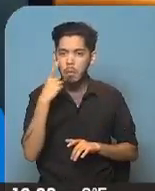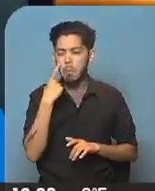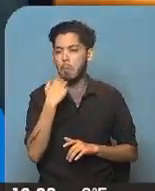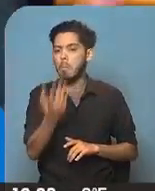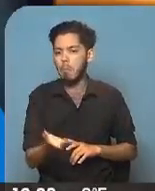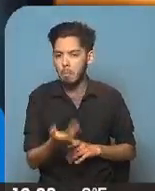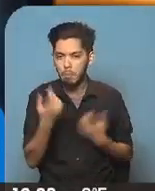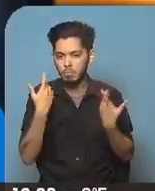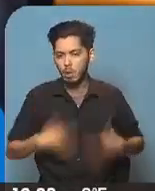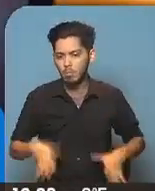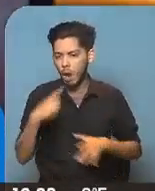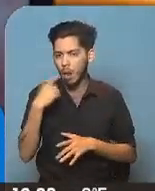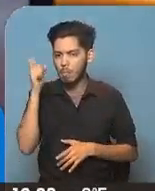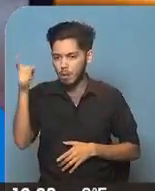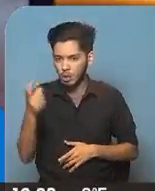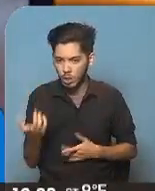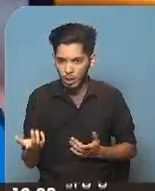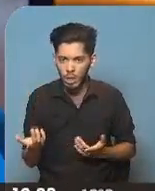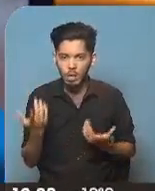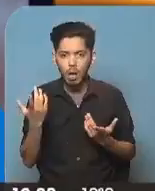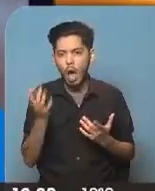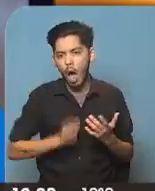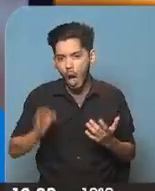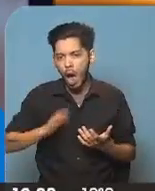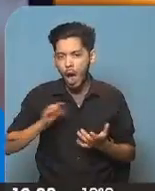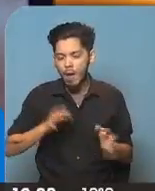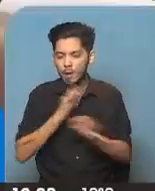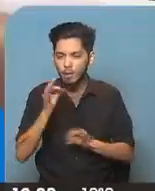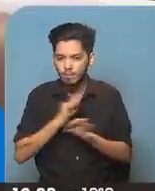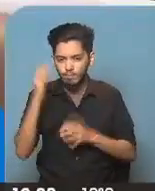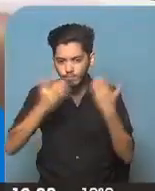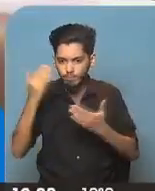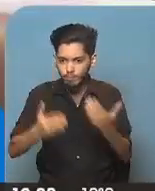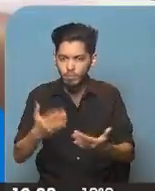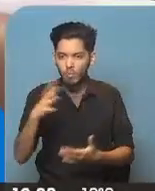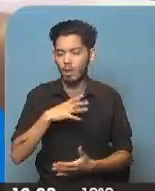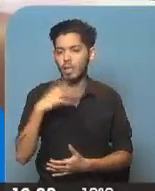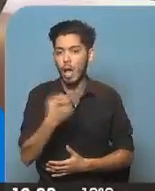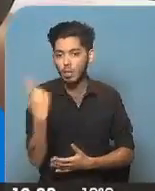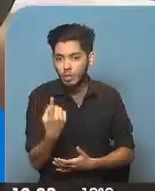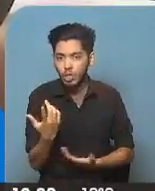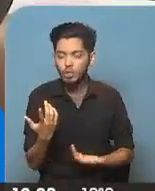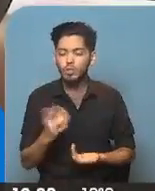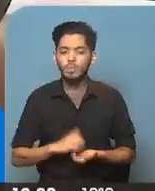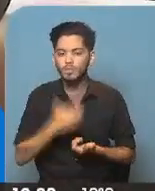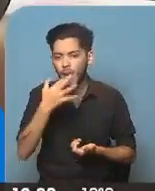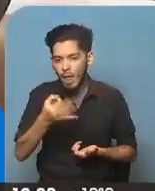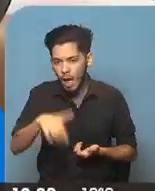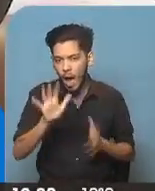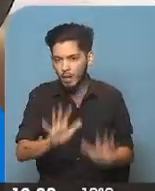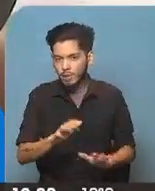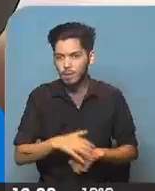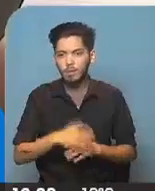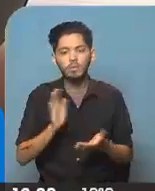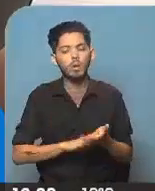referencia porque es habitual en los españoles porque bueno tienen años de concientización que lo que nos hace falta nosotros está la realidad y con respecto